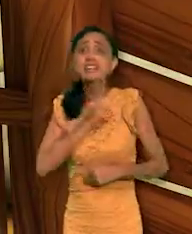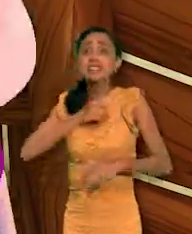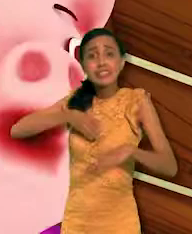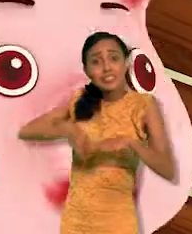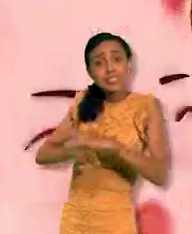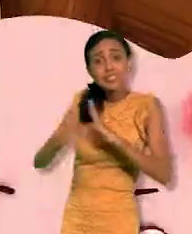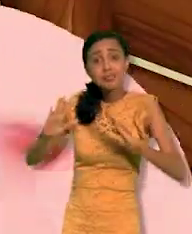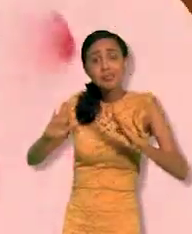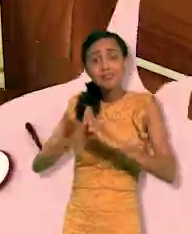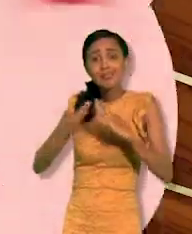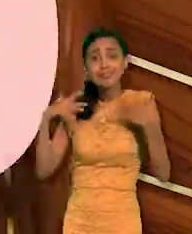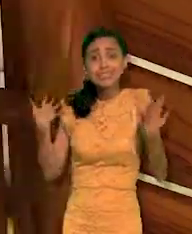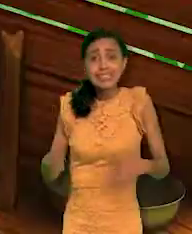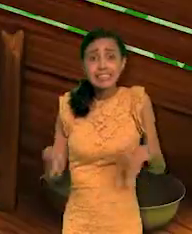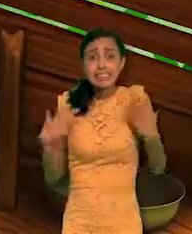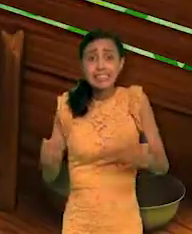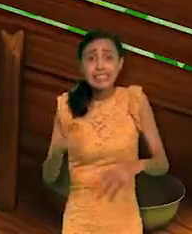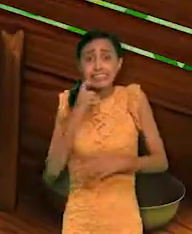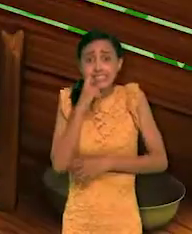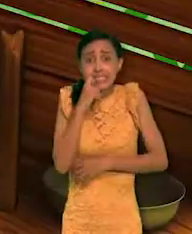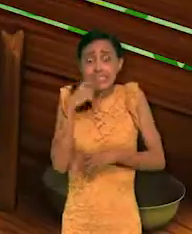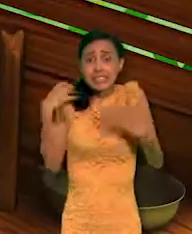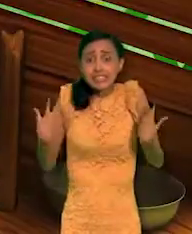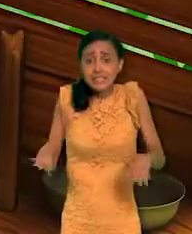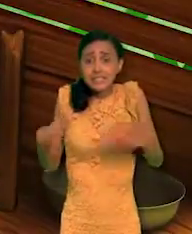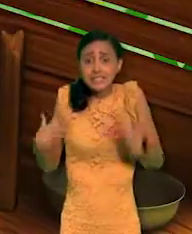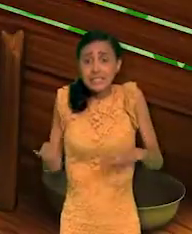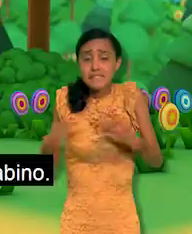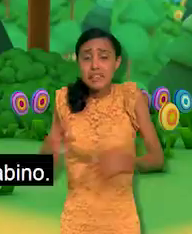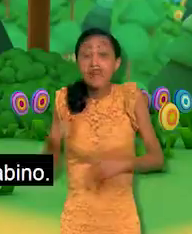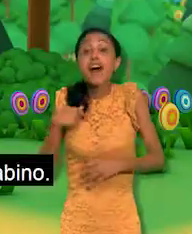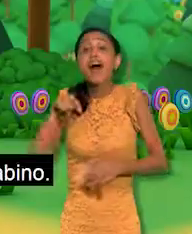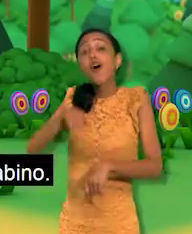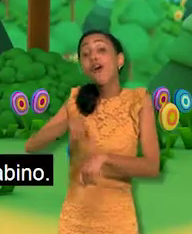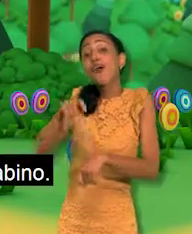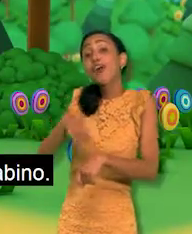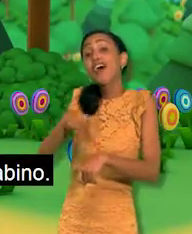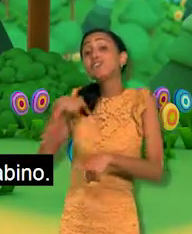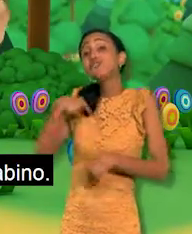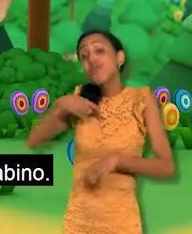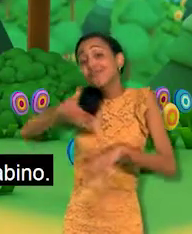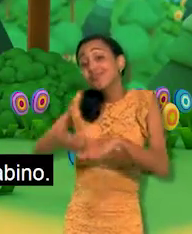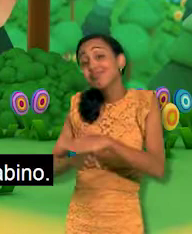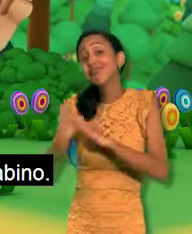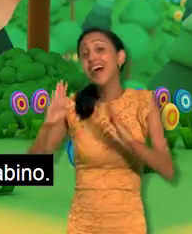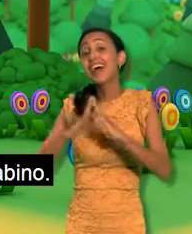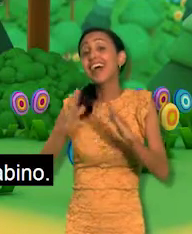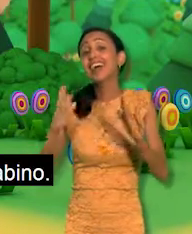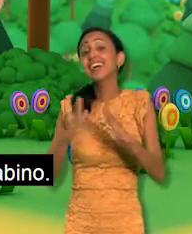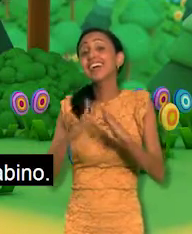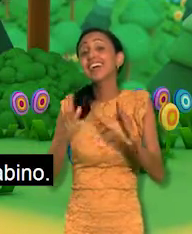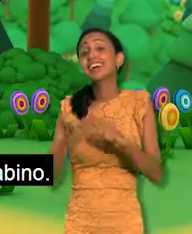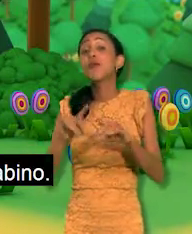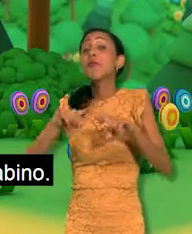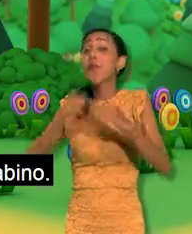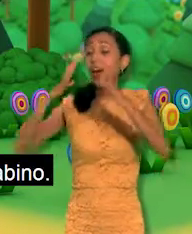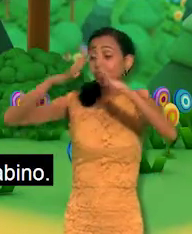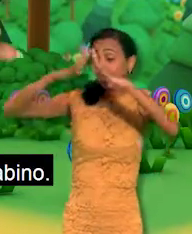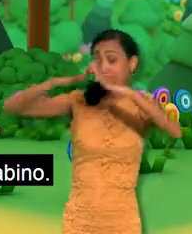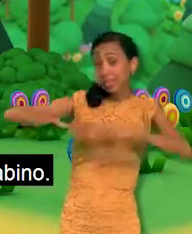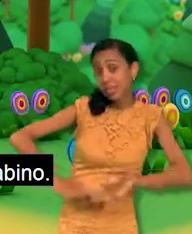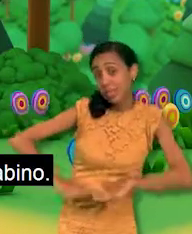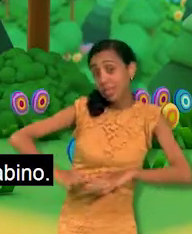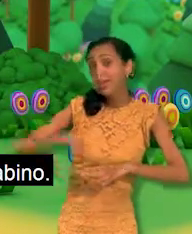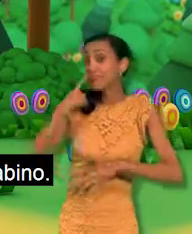auxilio, allanamiento de homicidio! Llego su hora, tocino. ¡Auxilio, la casa